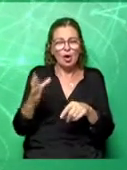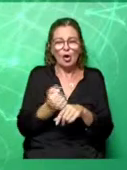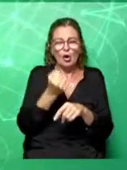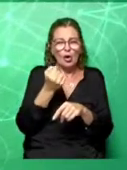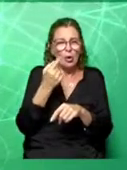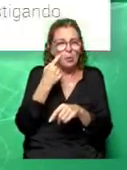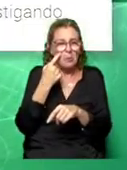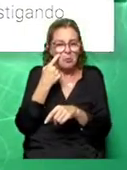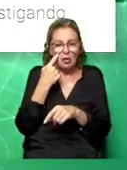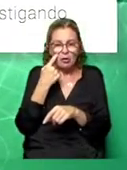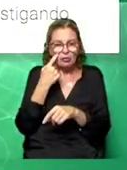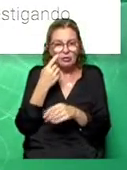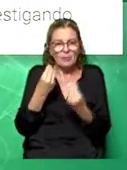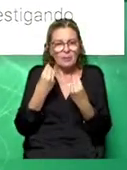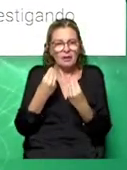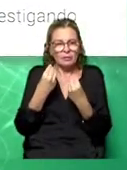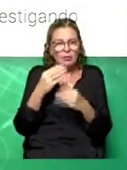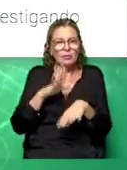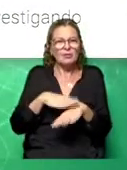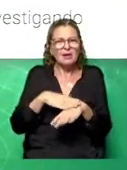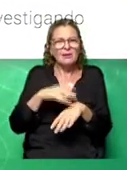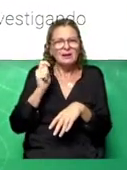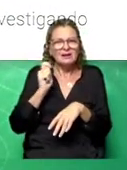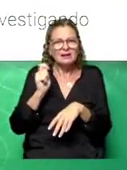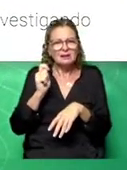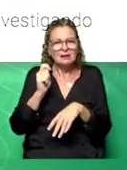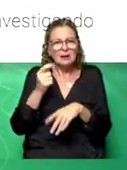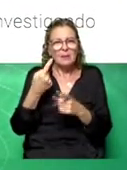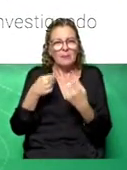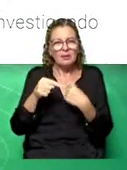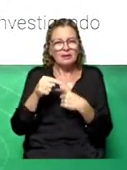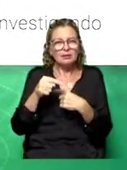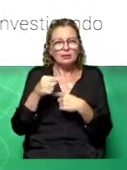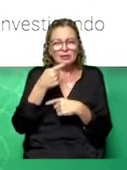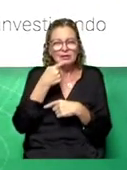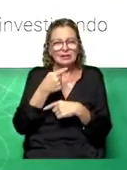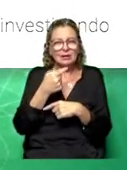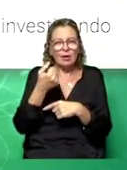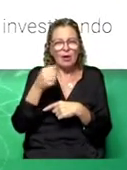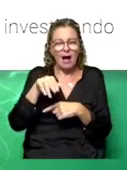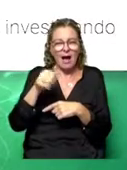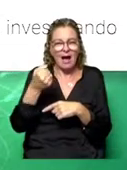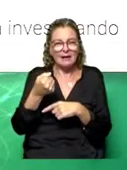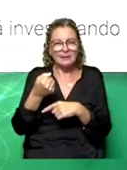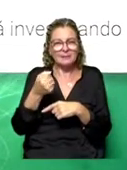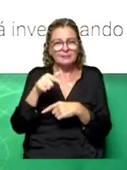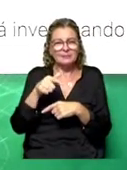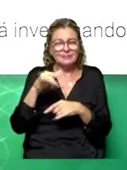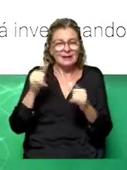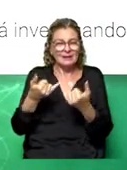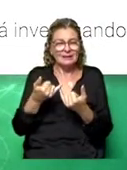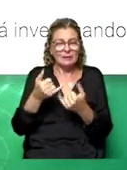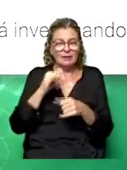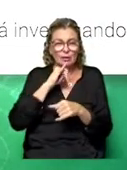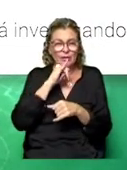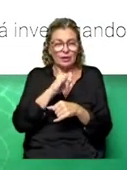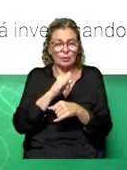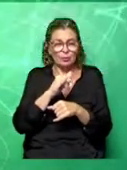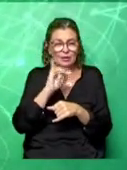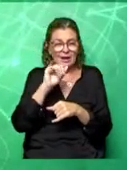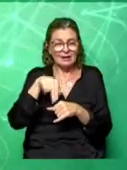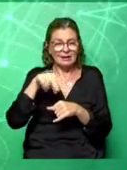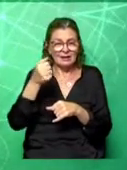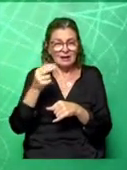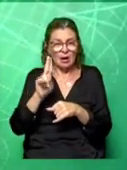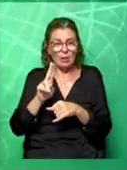las circunstancias ni los responsables. Sin embargo, según confirmó Ana Bustamante, ella ya había hecho una denuncia en INAU por